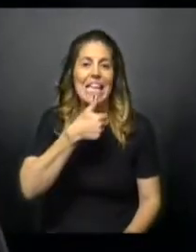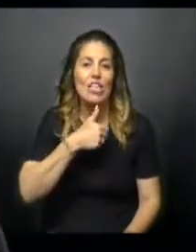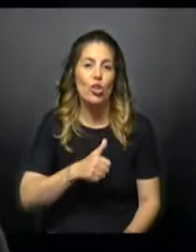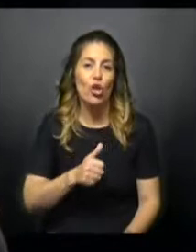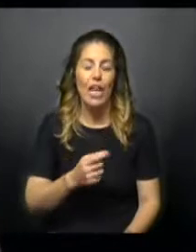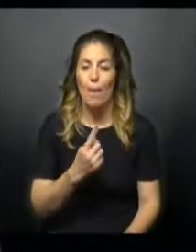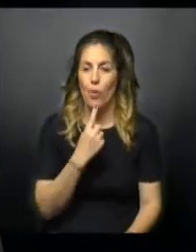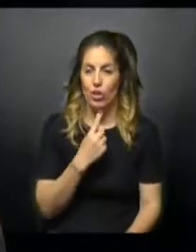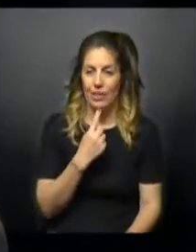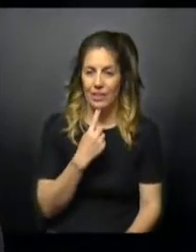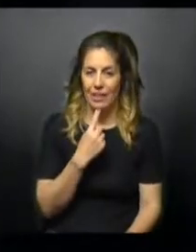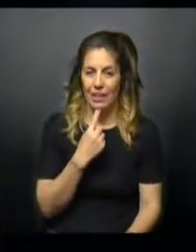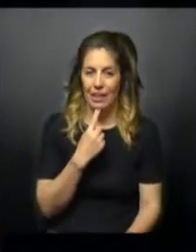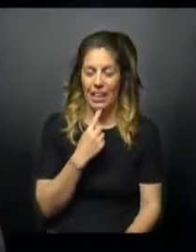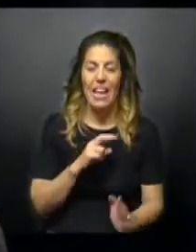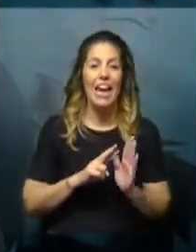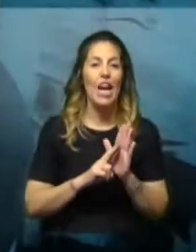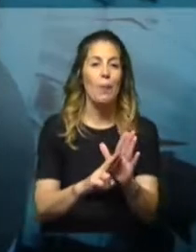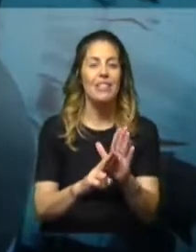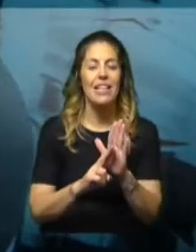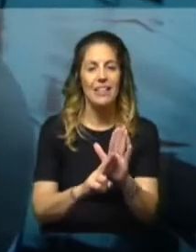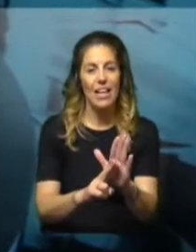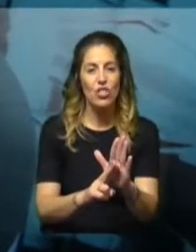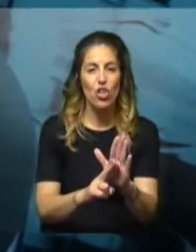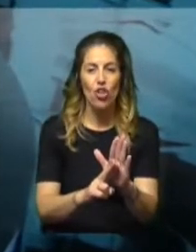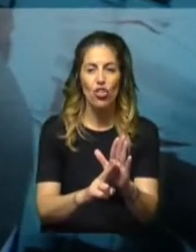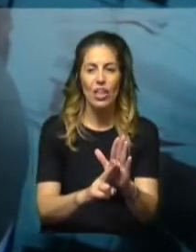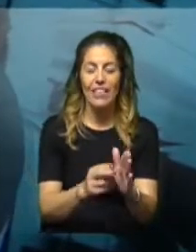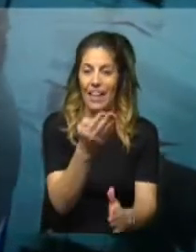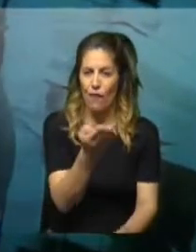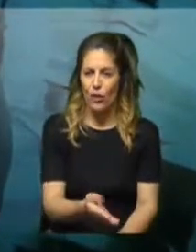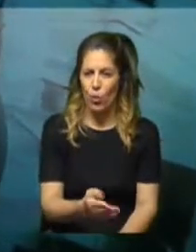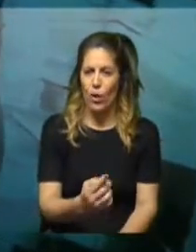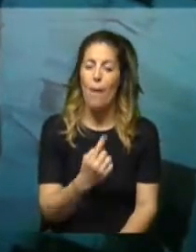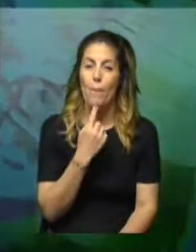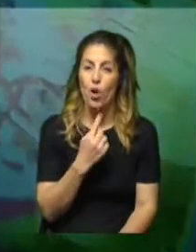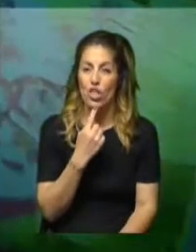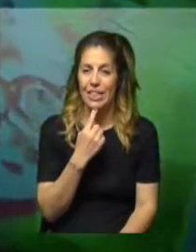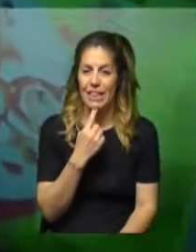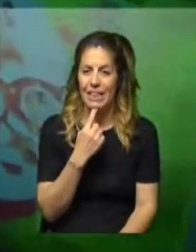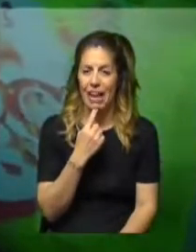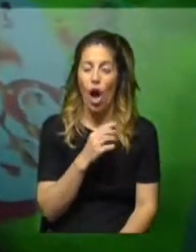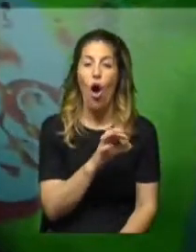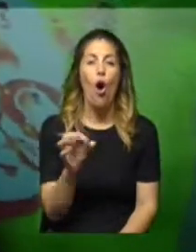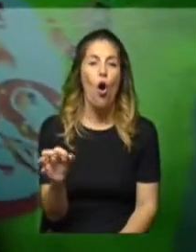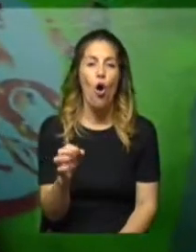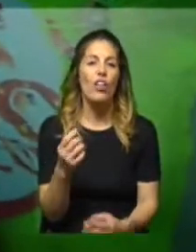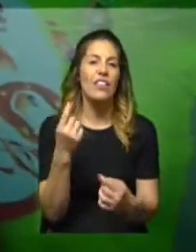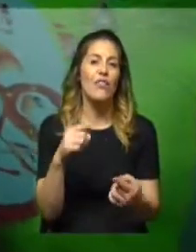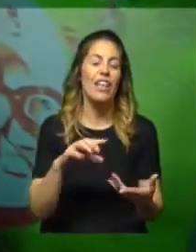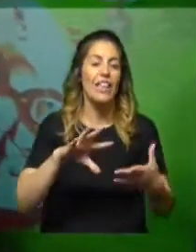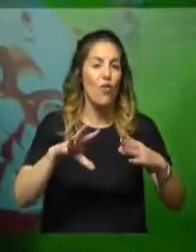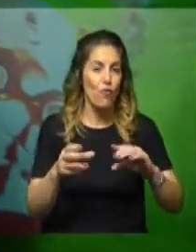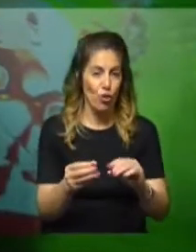la política no en la representación de de las figuras políticas sobre todo o de distintas maneras